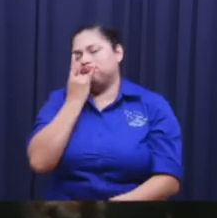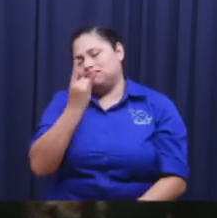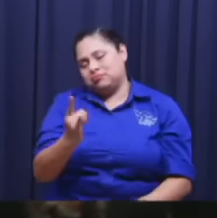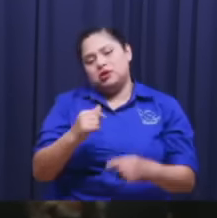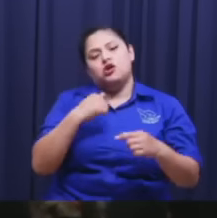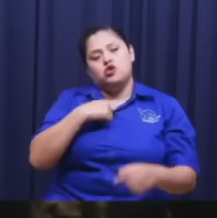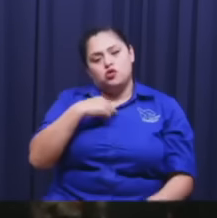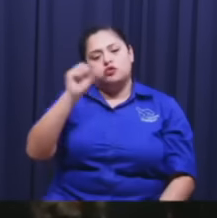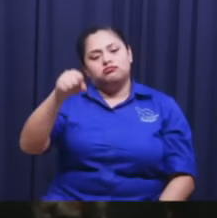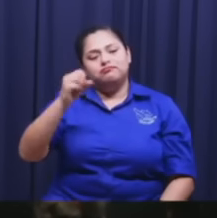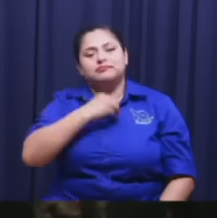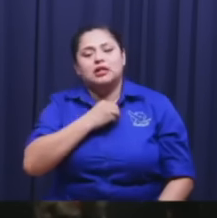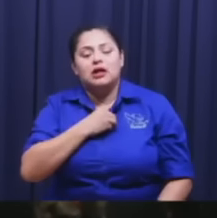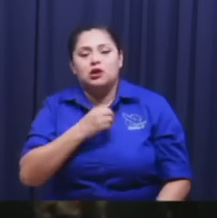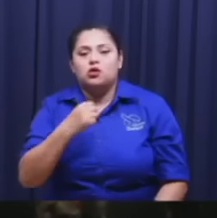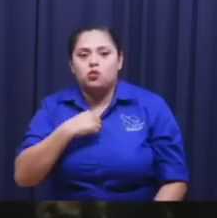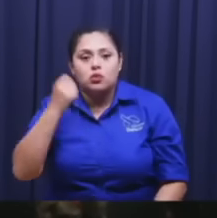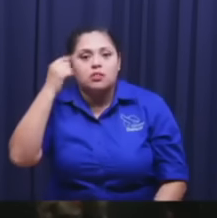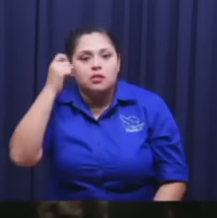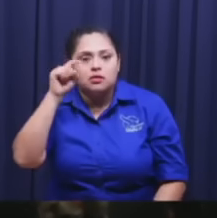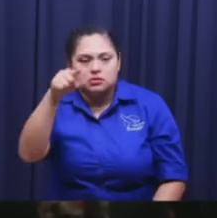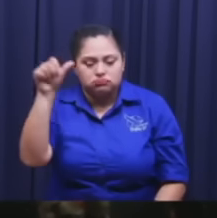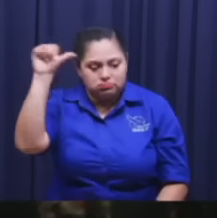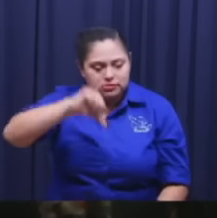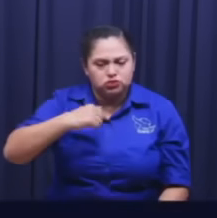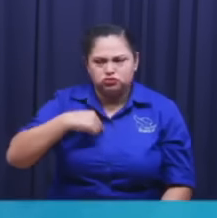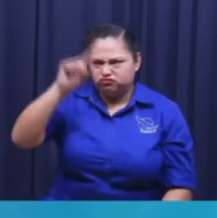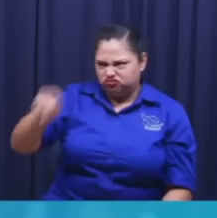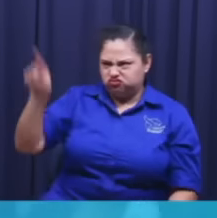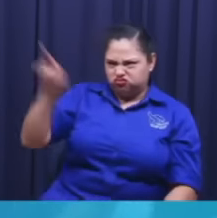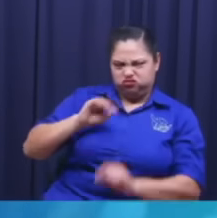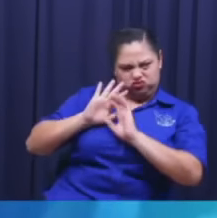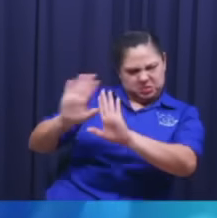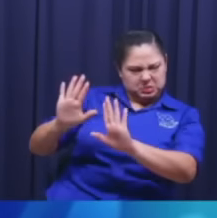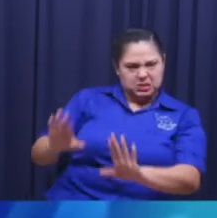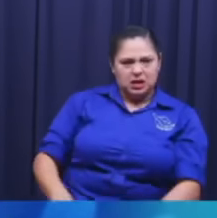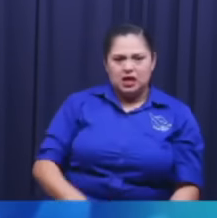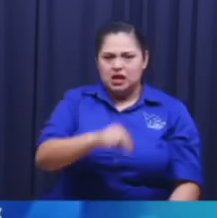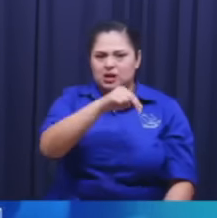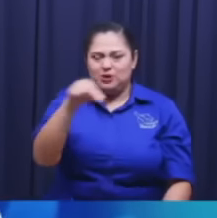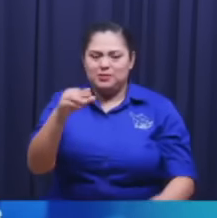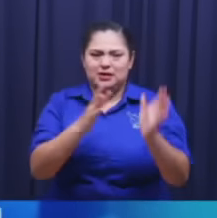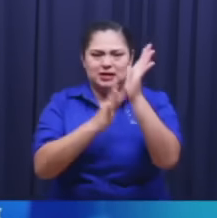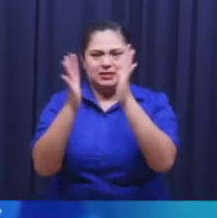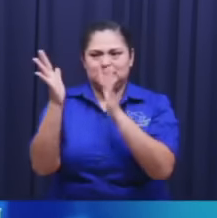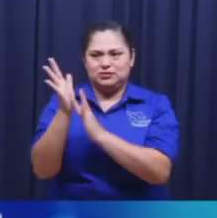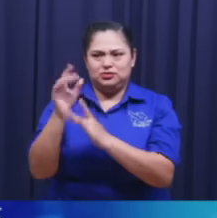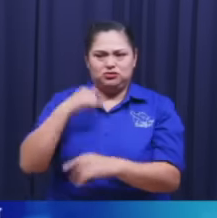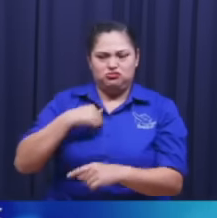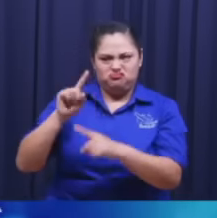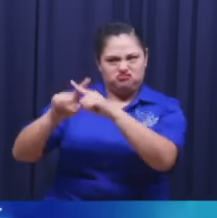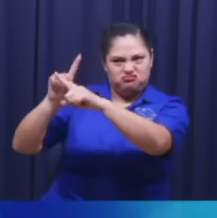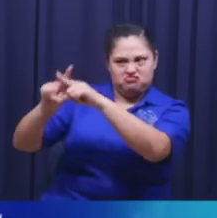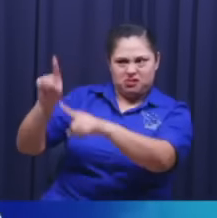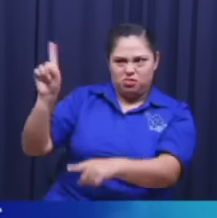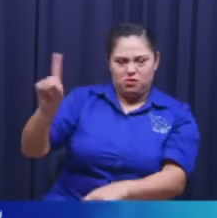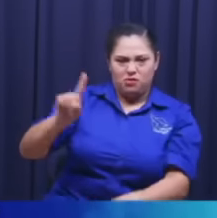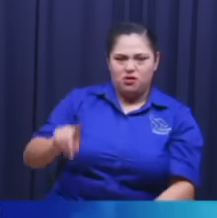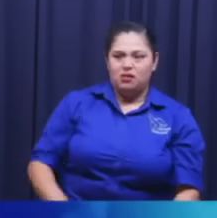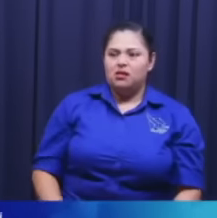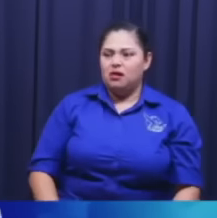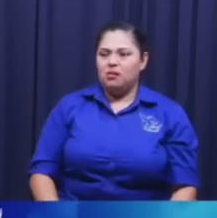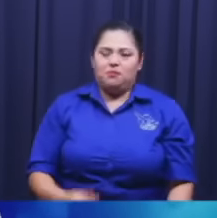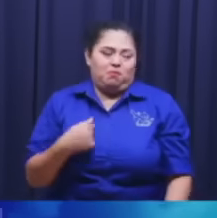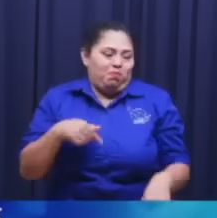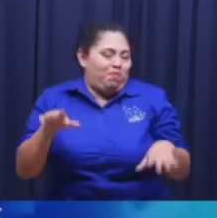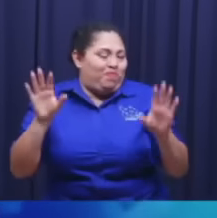pero entiendo que eso es malo y yo renuncio en el nombre de Jesús. Y botellita Jerez y cruz, que se va el diablo y venga Jesús. No sé